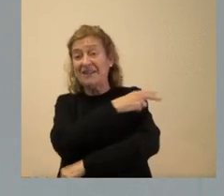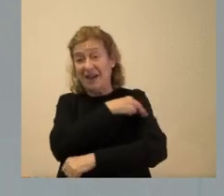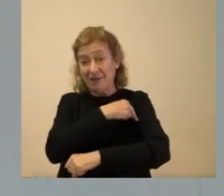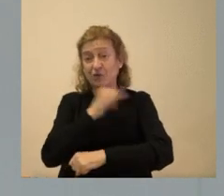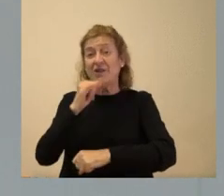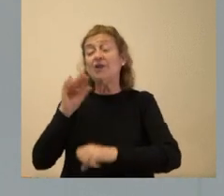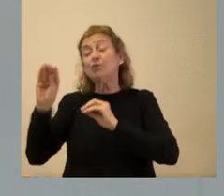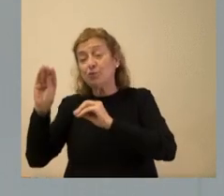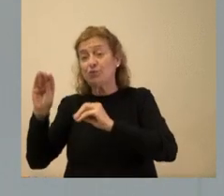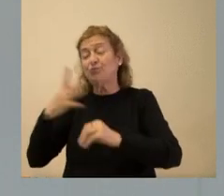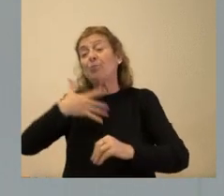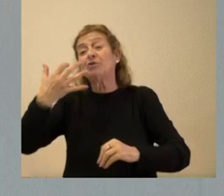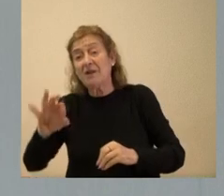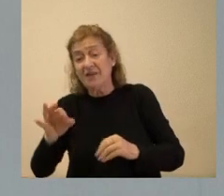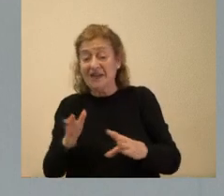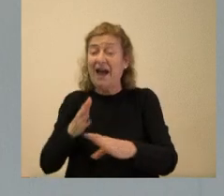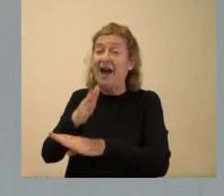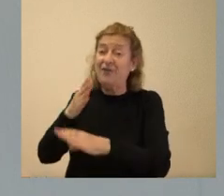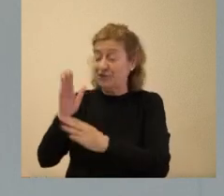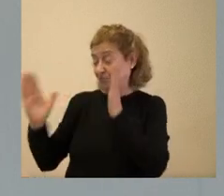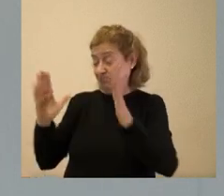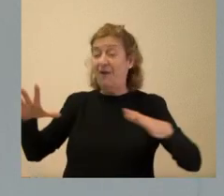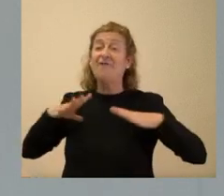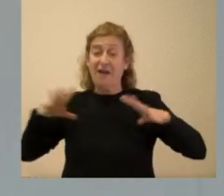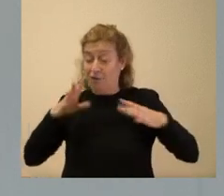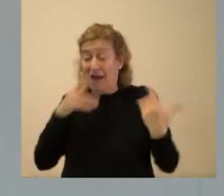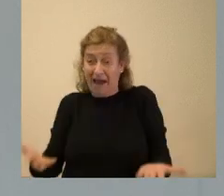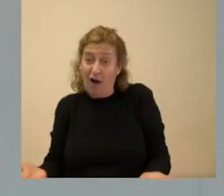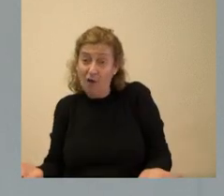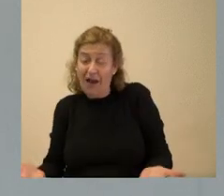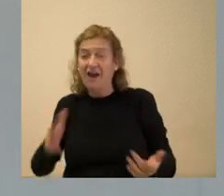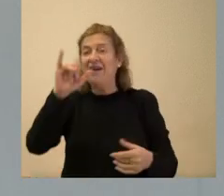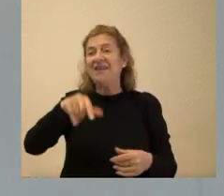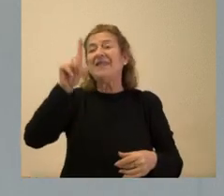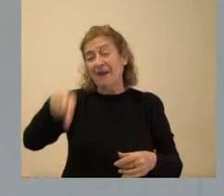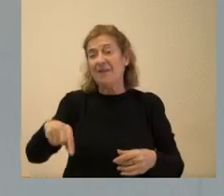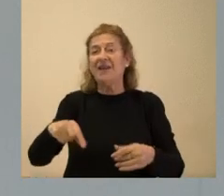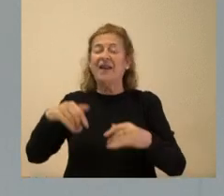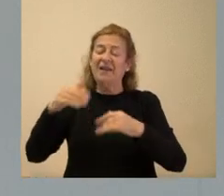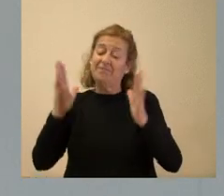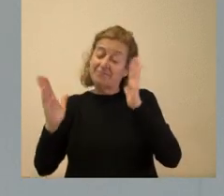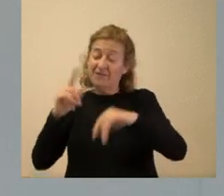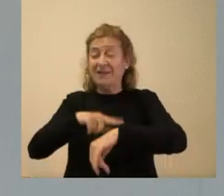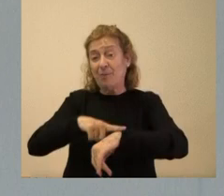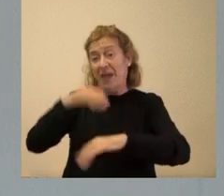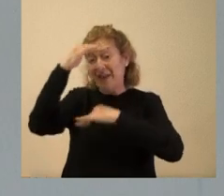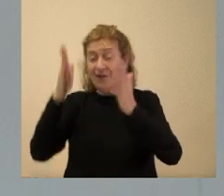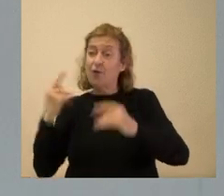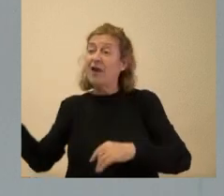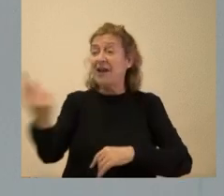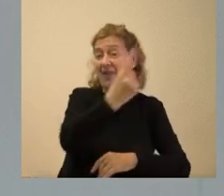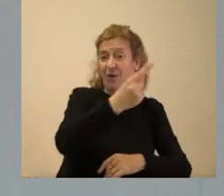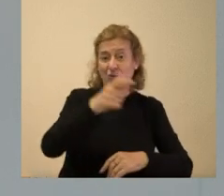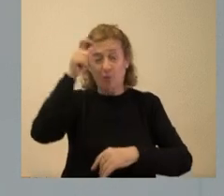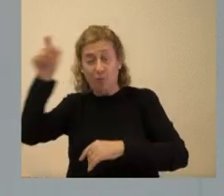sus posibilidades de acceso a un periodo vacacional en esta época y el periodo de atención en cada uno de los consultorios y otro es